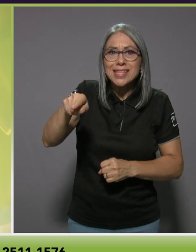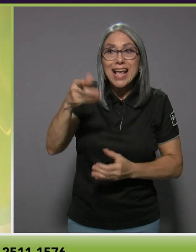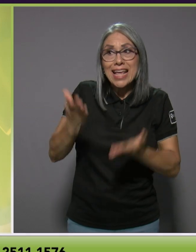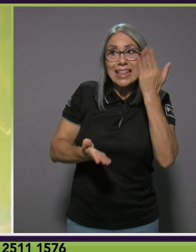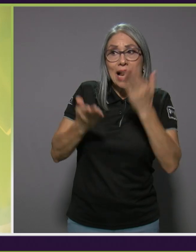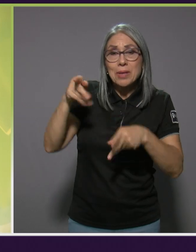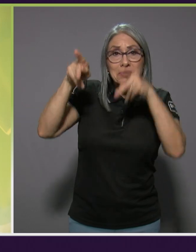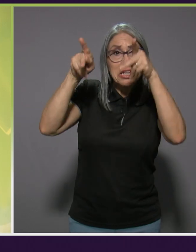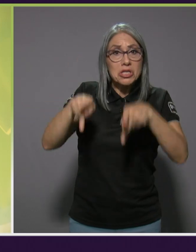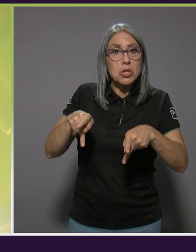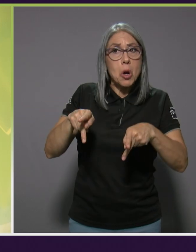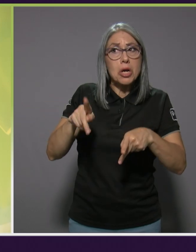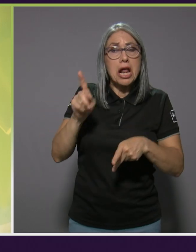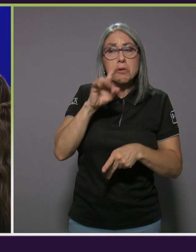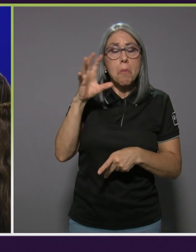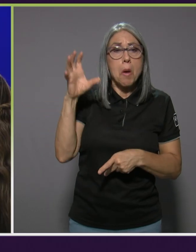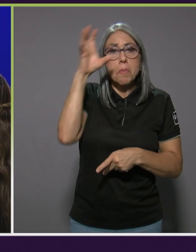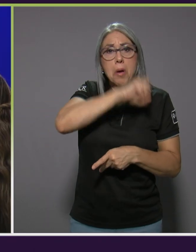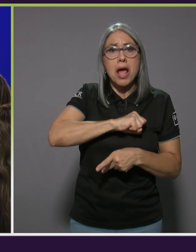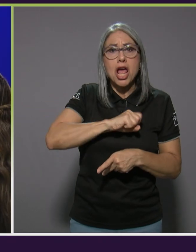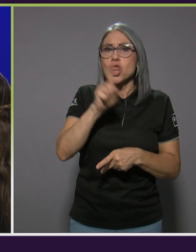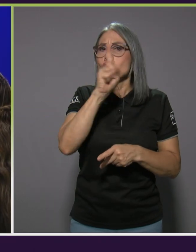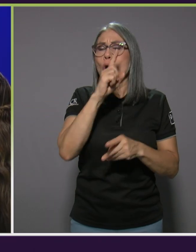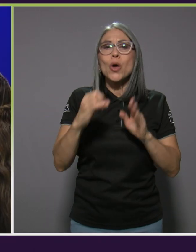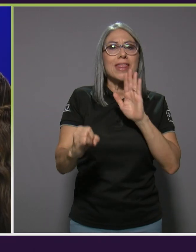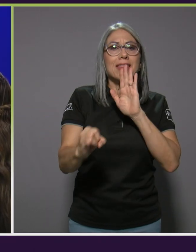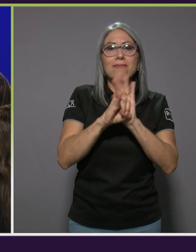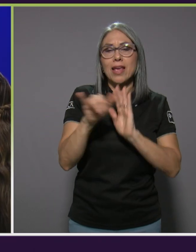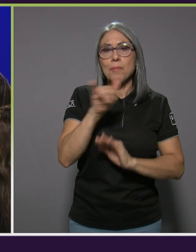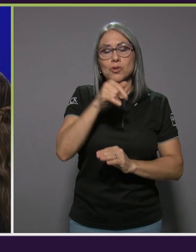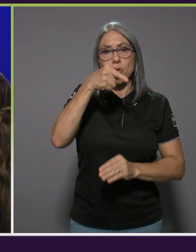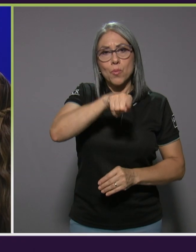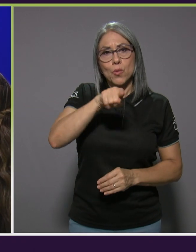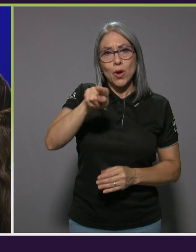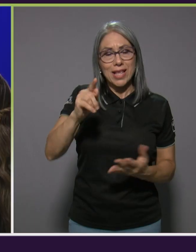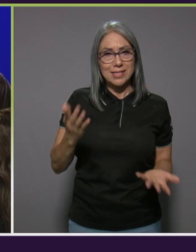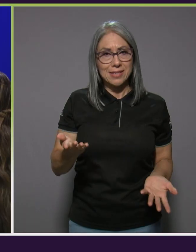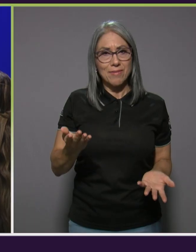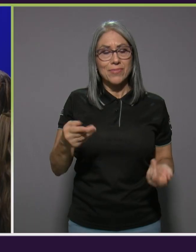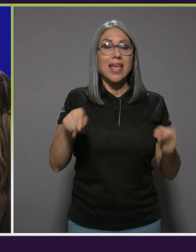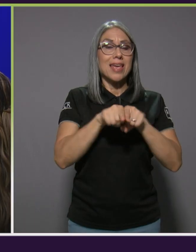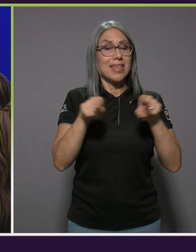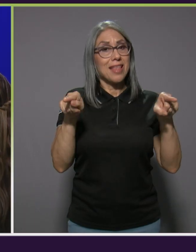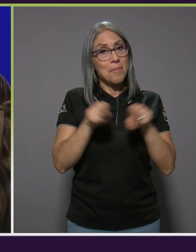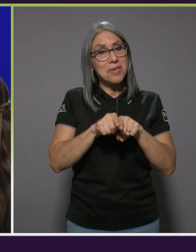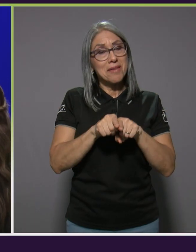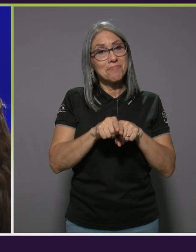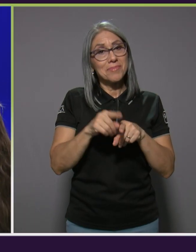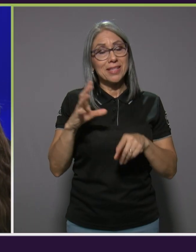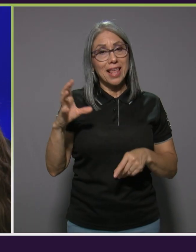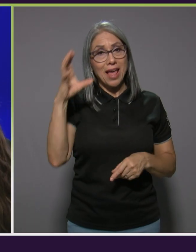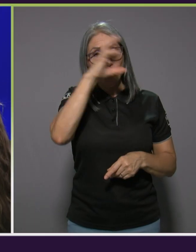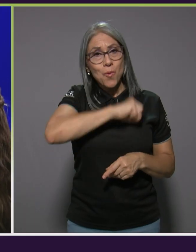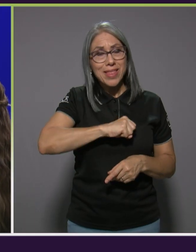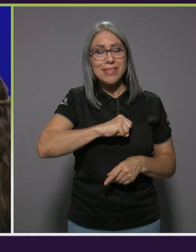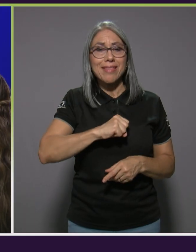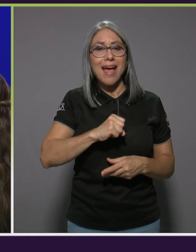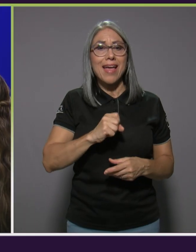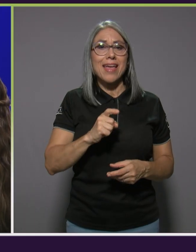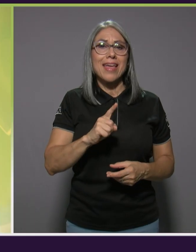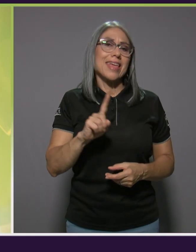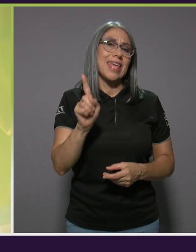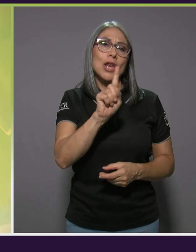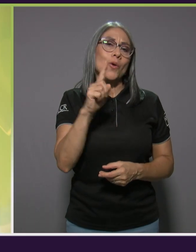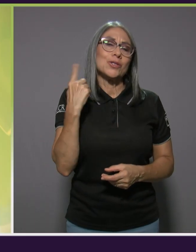estamos acostumbrados o que no identificamos como violencia, y también pues termina dándose cuenta que no es un caso,